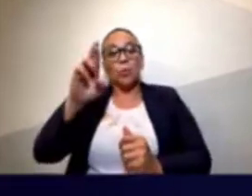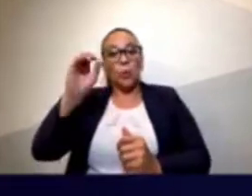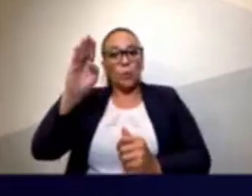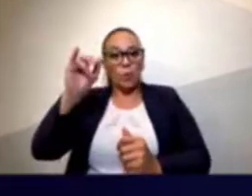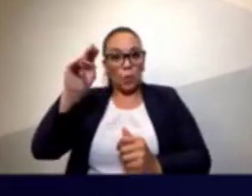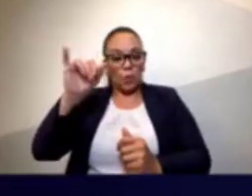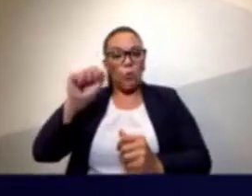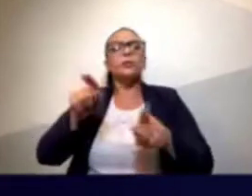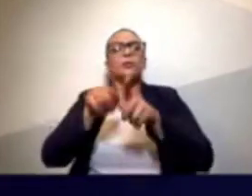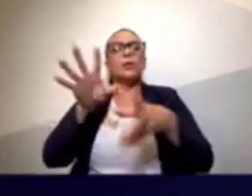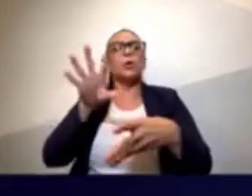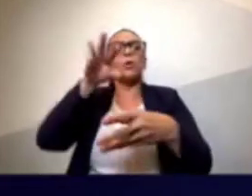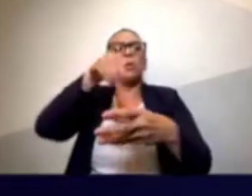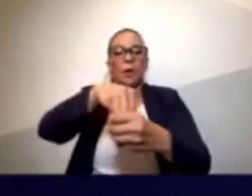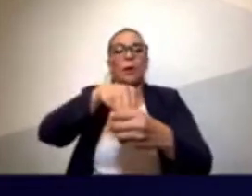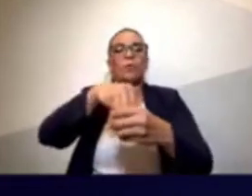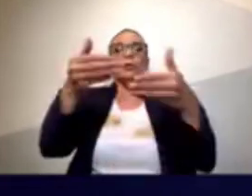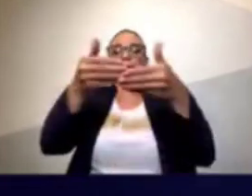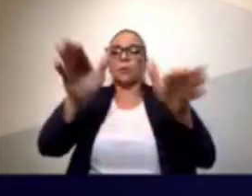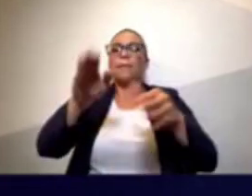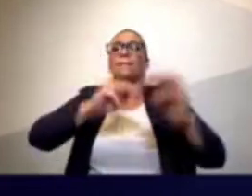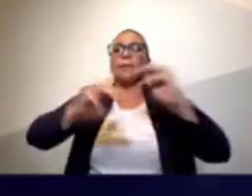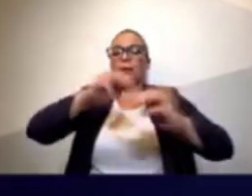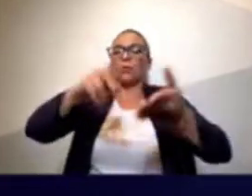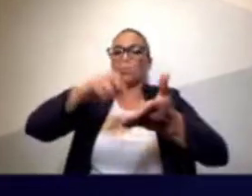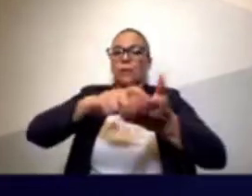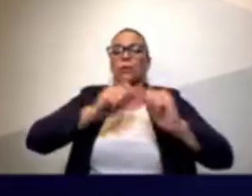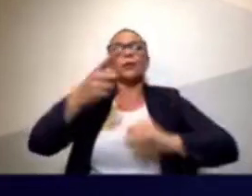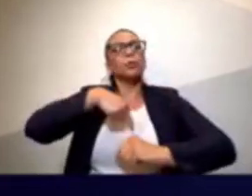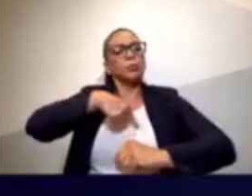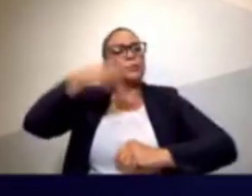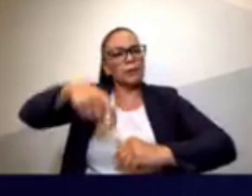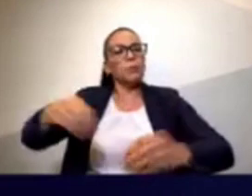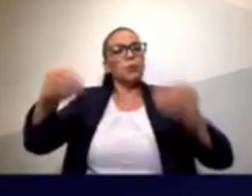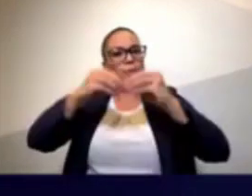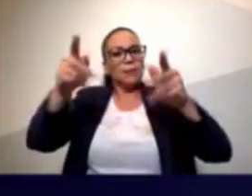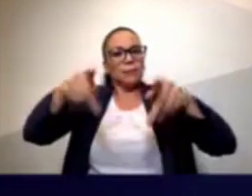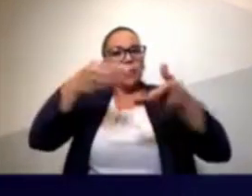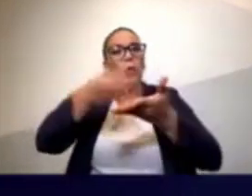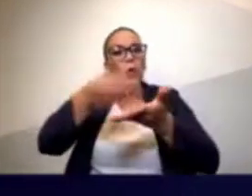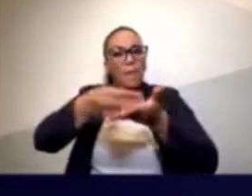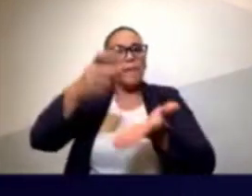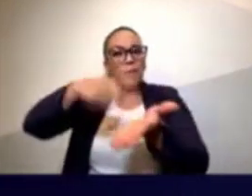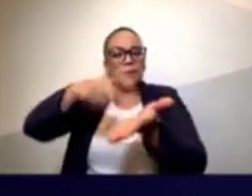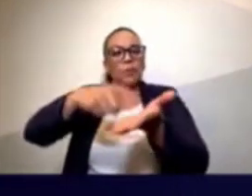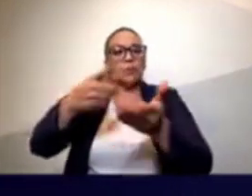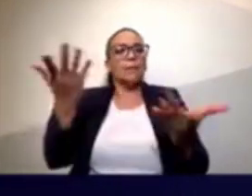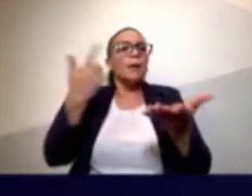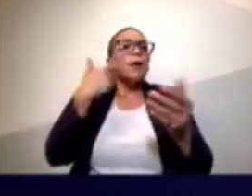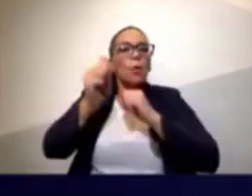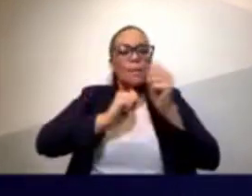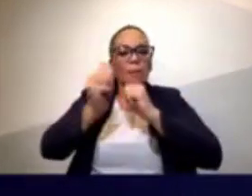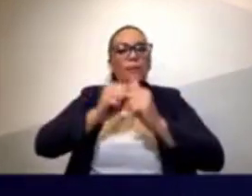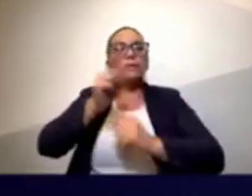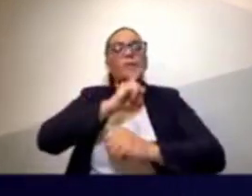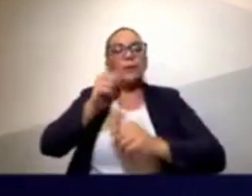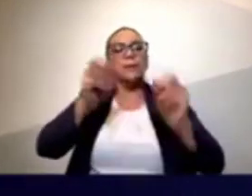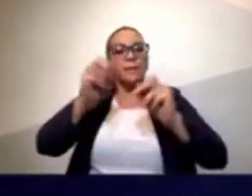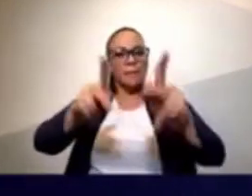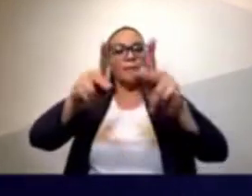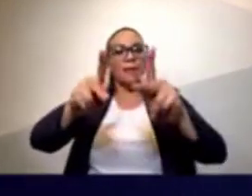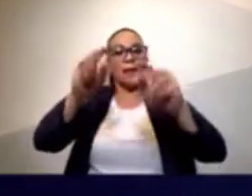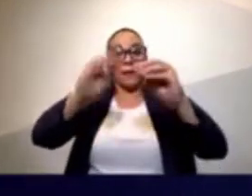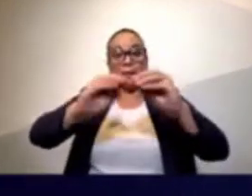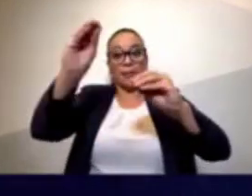también incorporamos la apertura del mercado de deuda. Necesitamos más compradores de deuda para que la competencia permita bajar las tasas